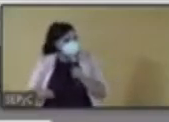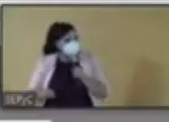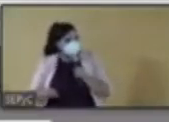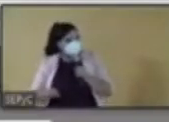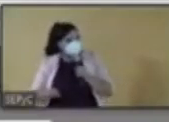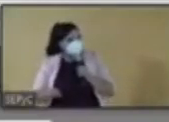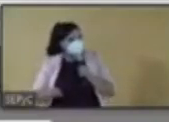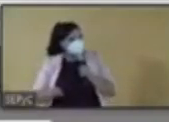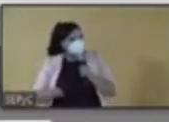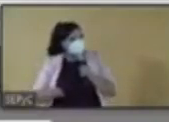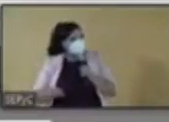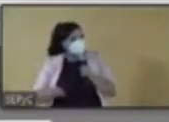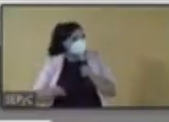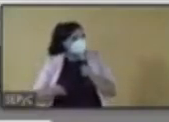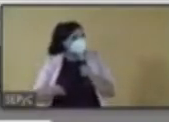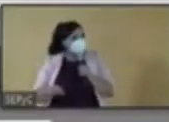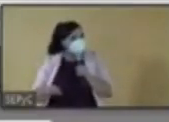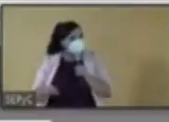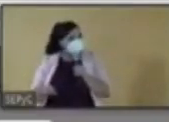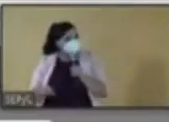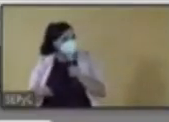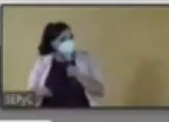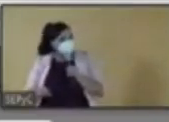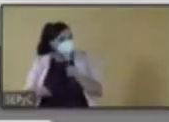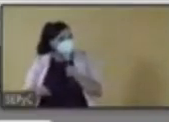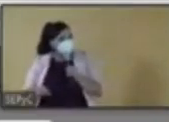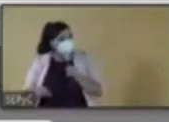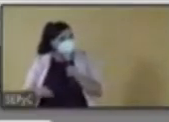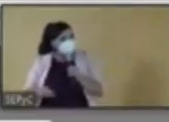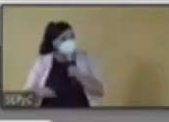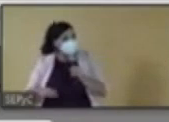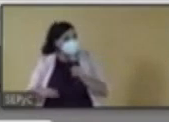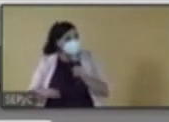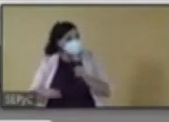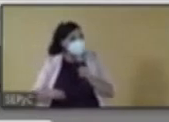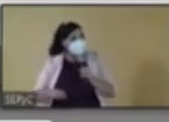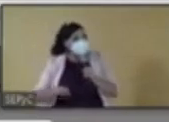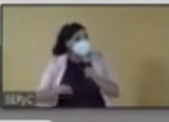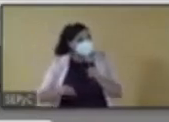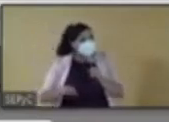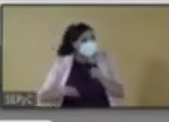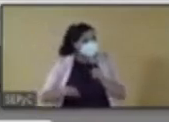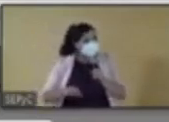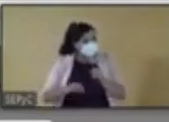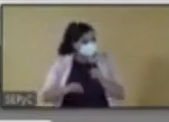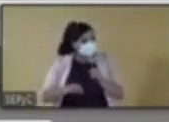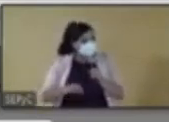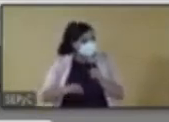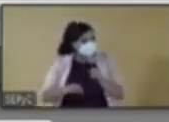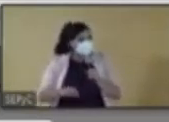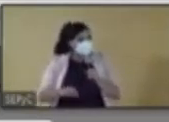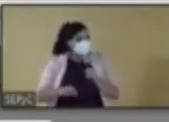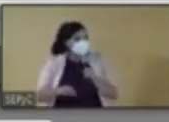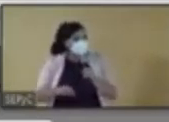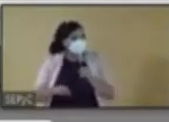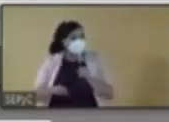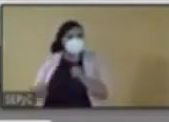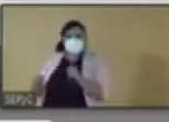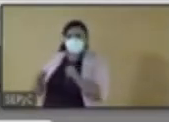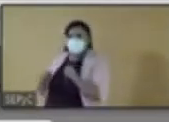Susana Elizabeth Gastelum Armenta, en calidad de directora de quejas, denuncias e investigaciones. Y por último vemos que nos aparece